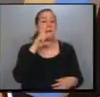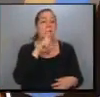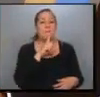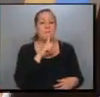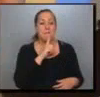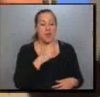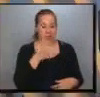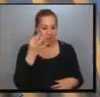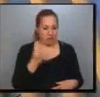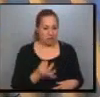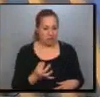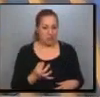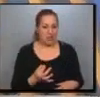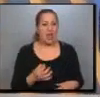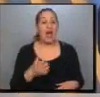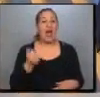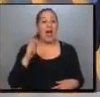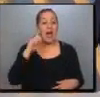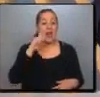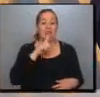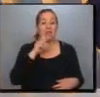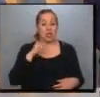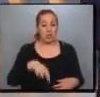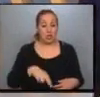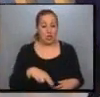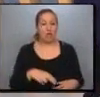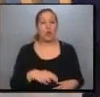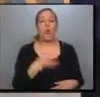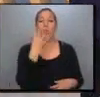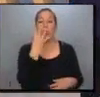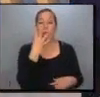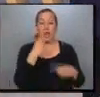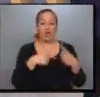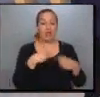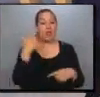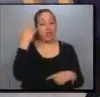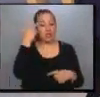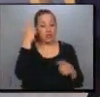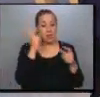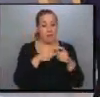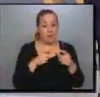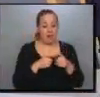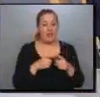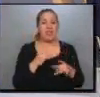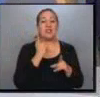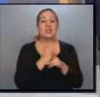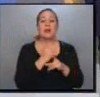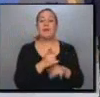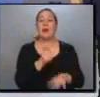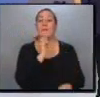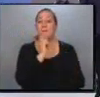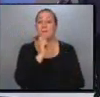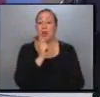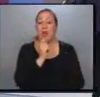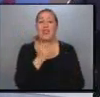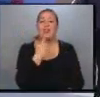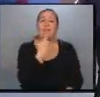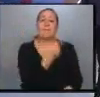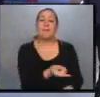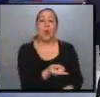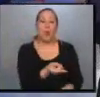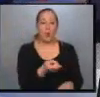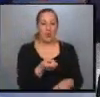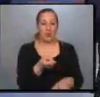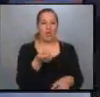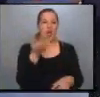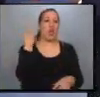realidad, golpeada. Jennifer Aniston hizo 4 series, 18 películas, y cada vez que un periodista la aborda, después de que se separó